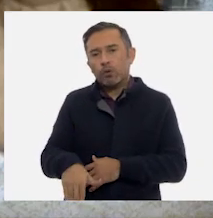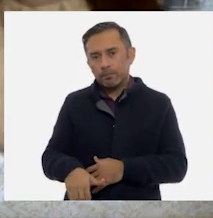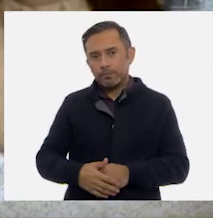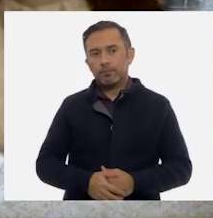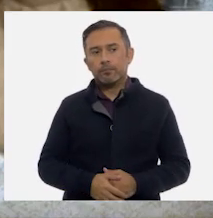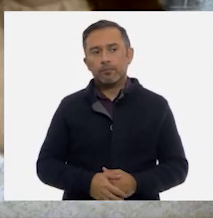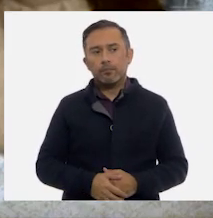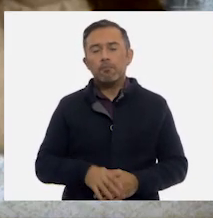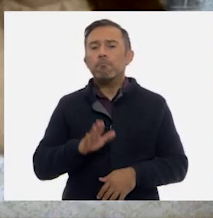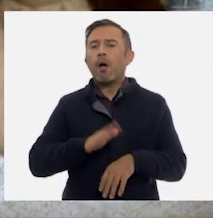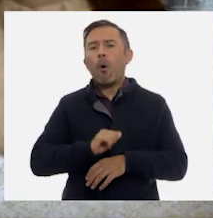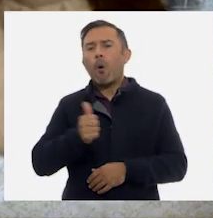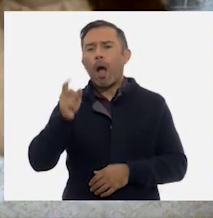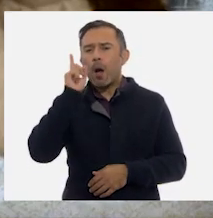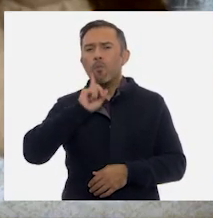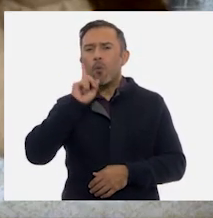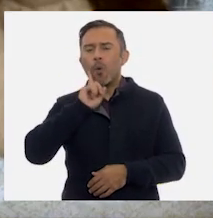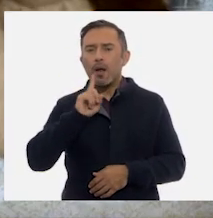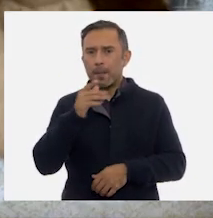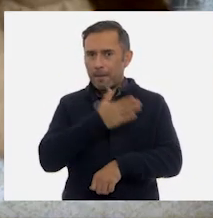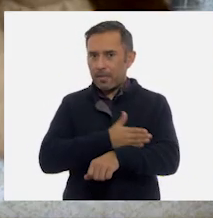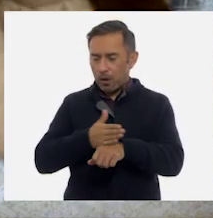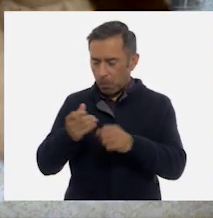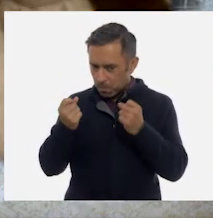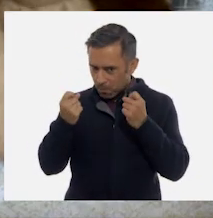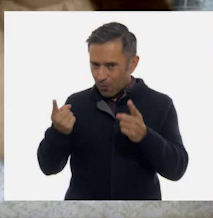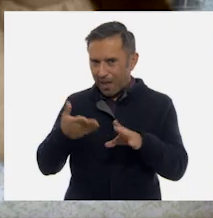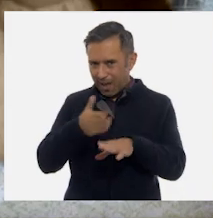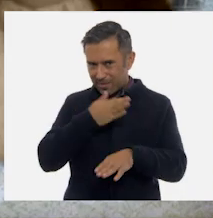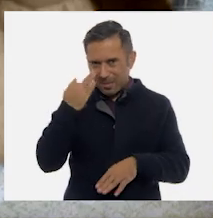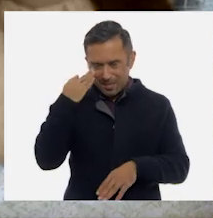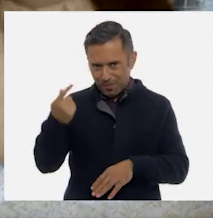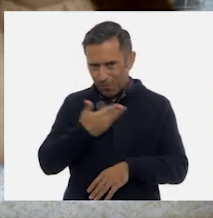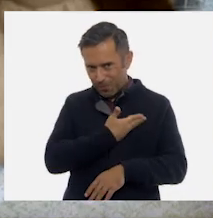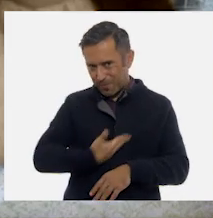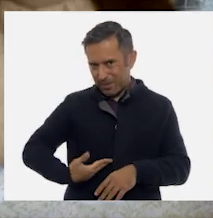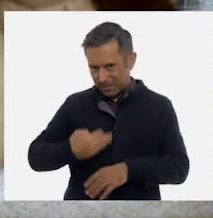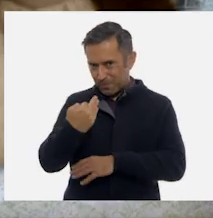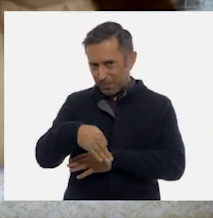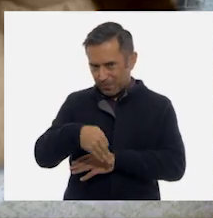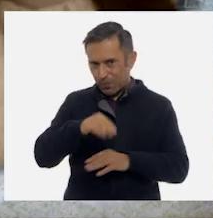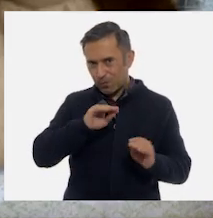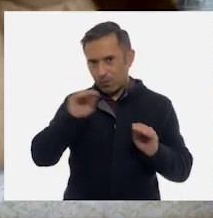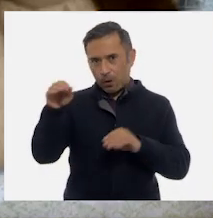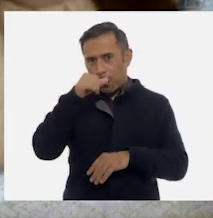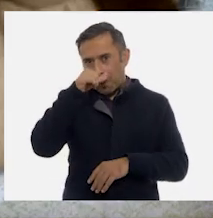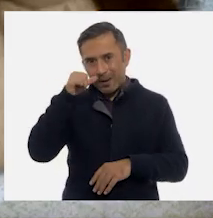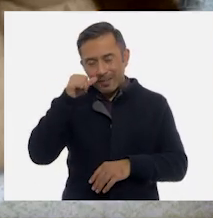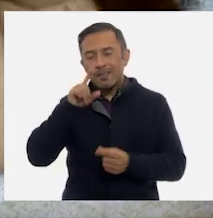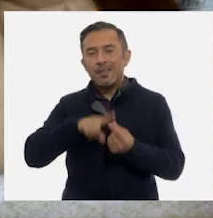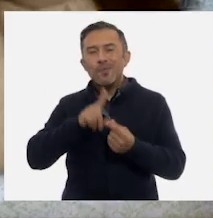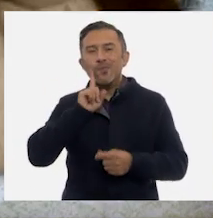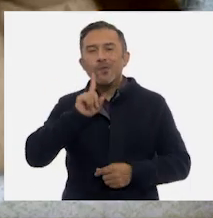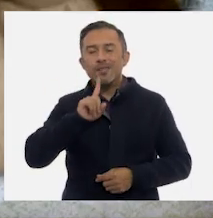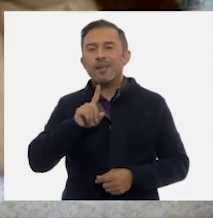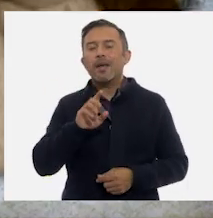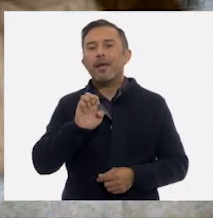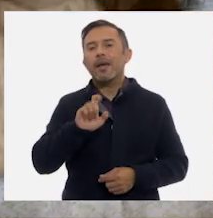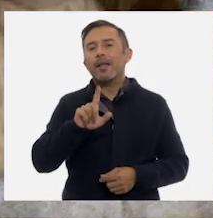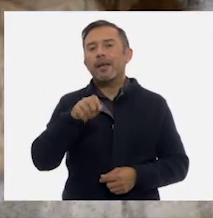Otra militante reconocida por Madero durante su presidencia provisional en Ciudad Juárez fue Elena Arizmendi.